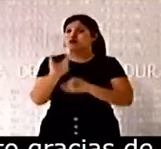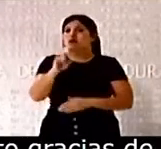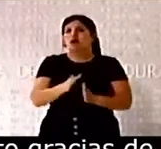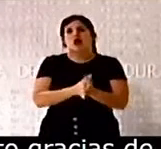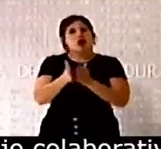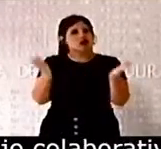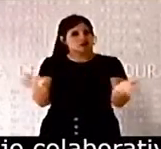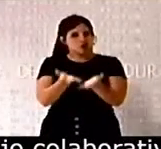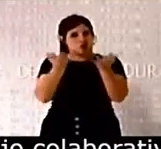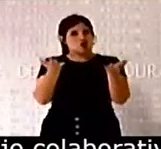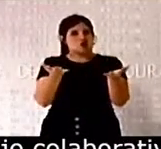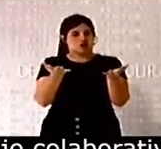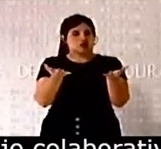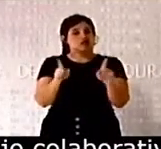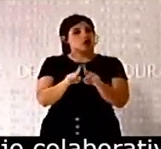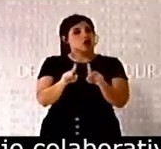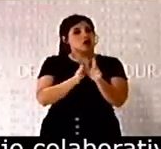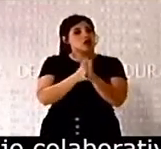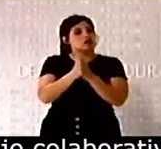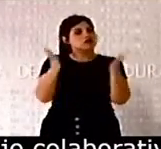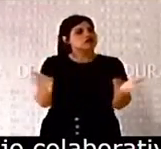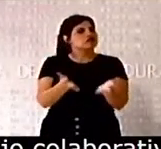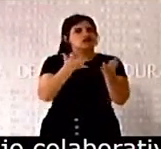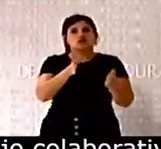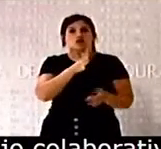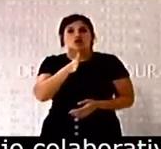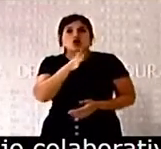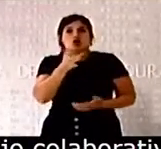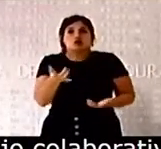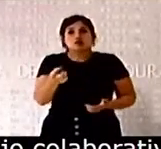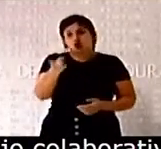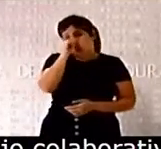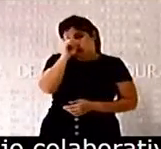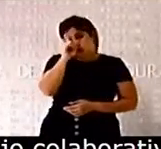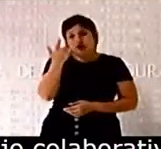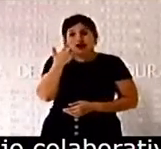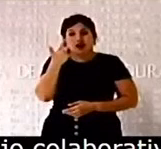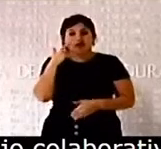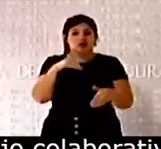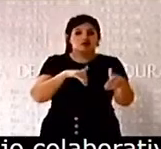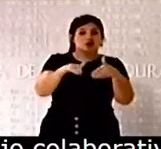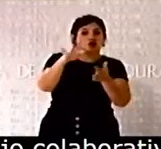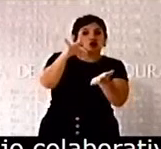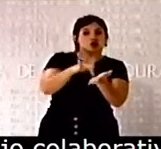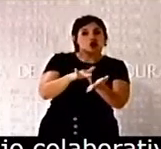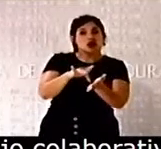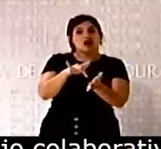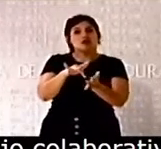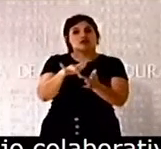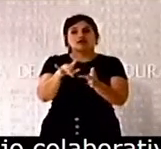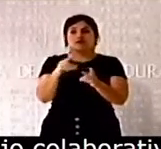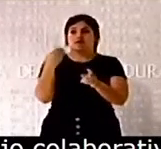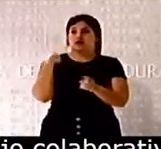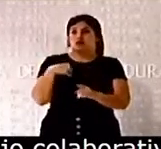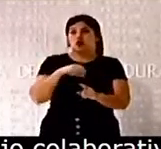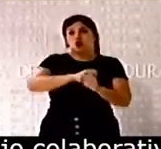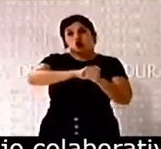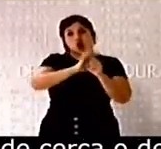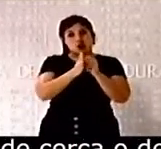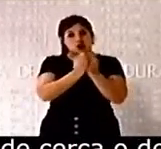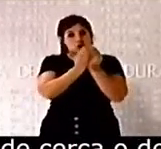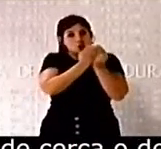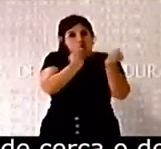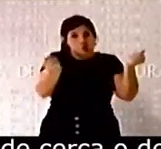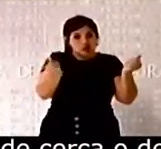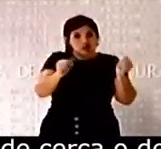ánimo, porque no sé cuánto de cerca o de lejos está el que podamos vencer definitivamente a este virus. Desde